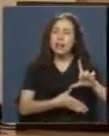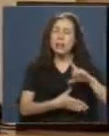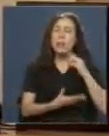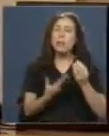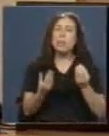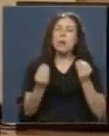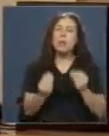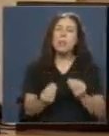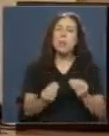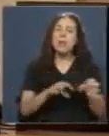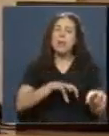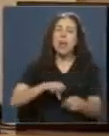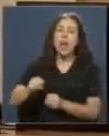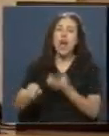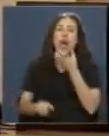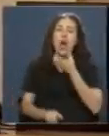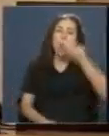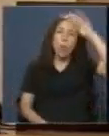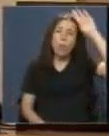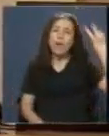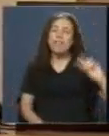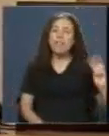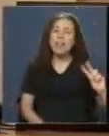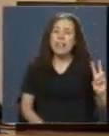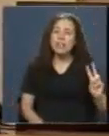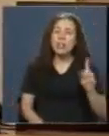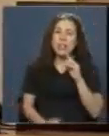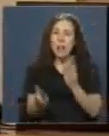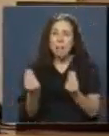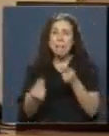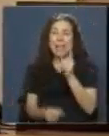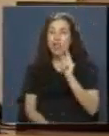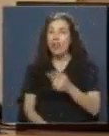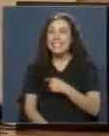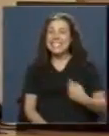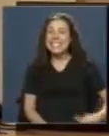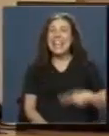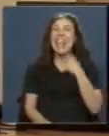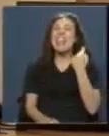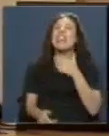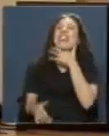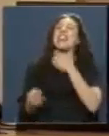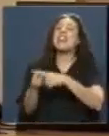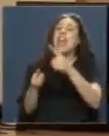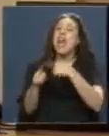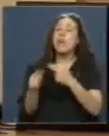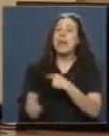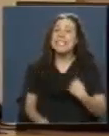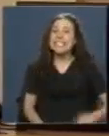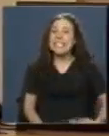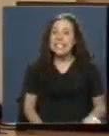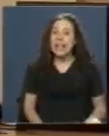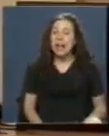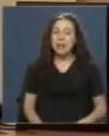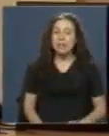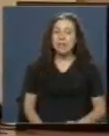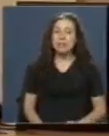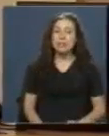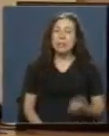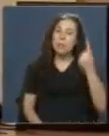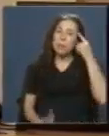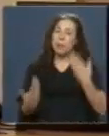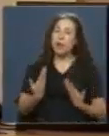pueden raptar Cuba, Venezuela, y tienen miedo a los chinos. Endeudarse con China, sí. Pero